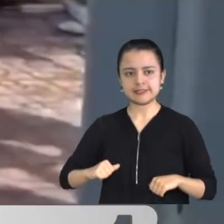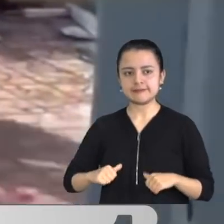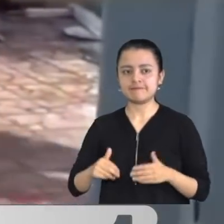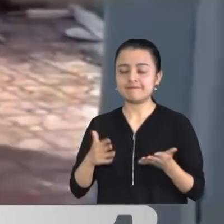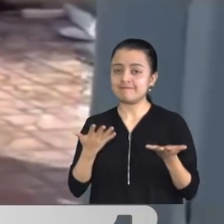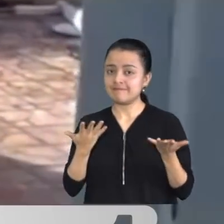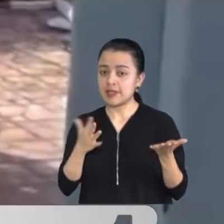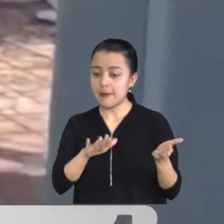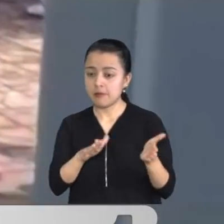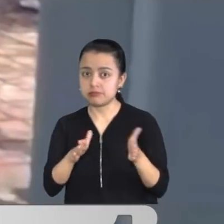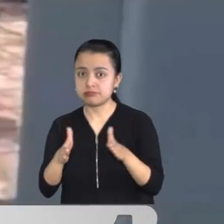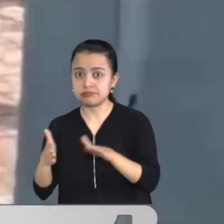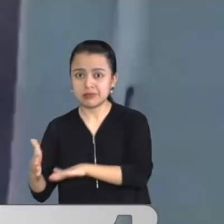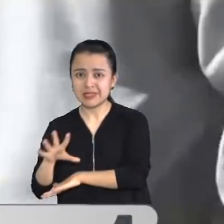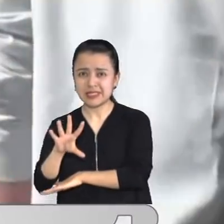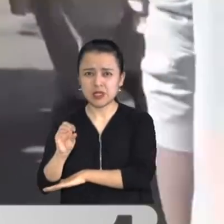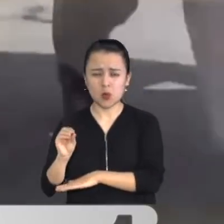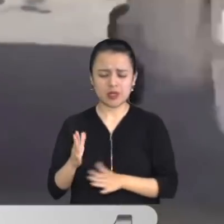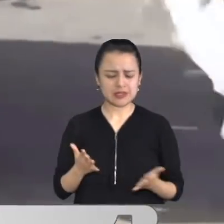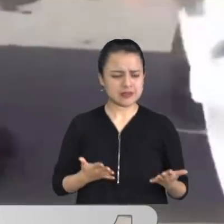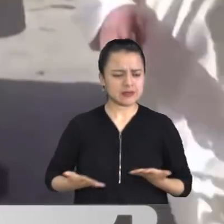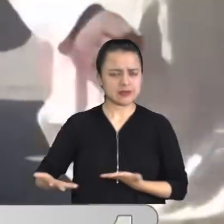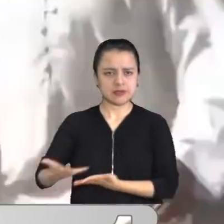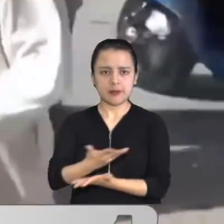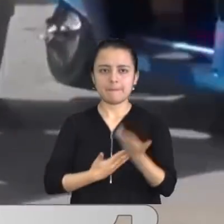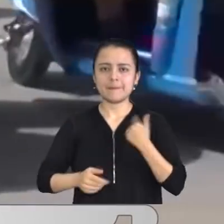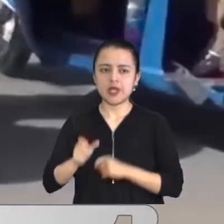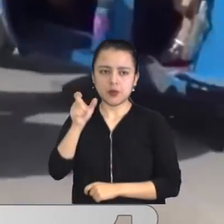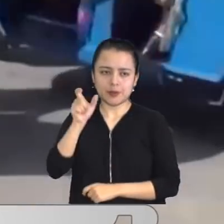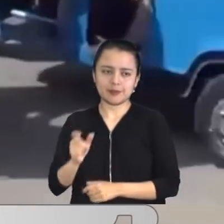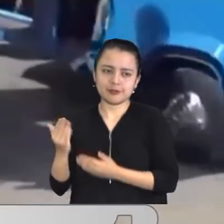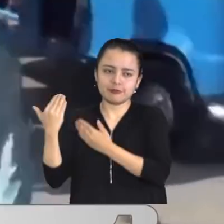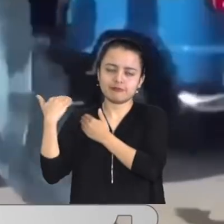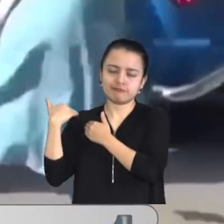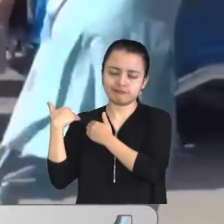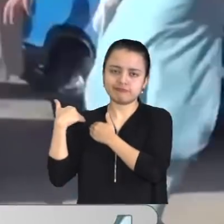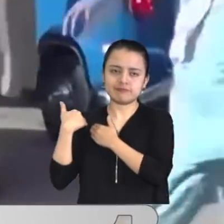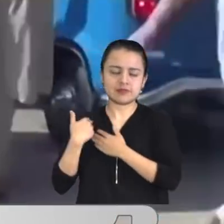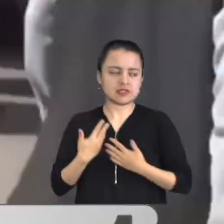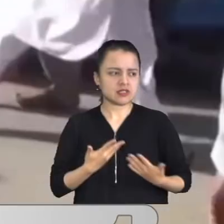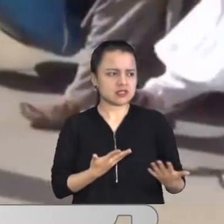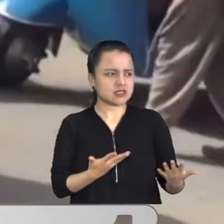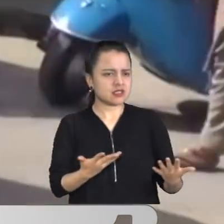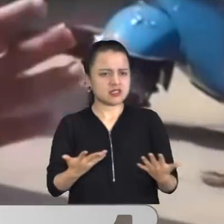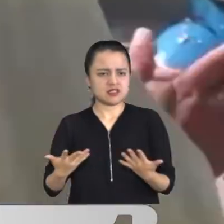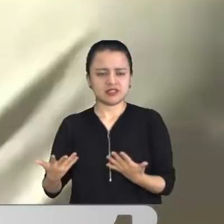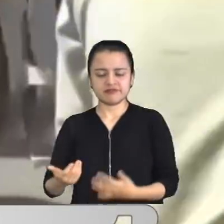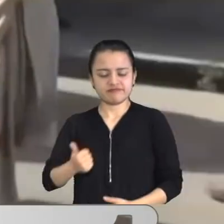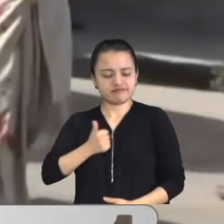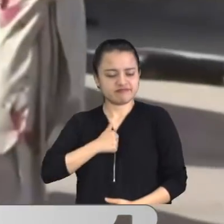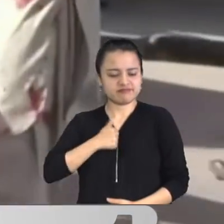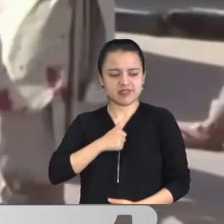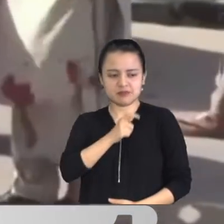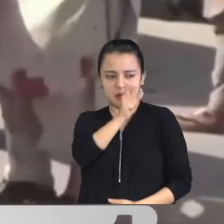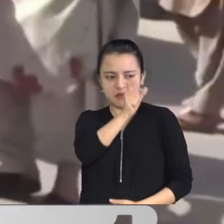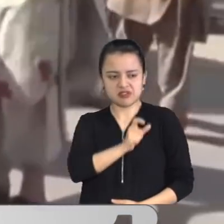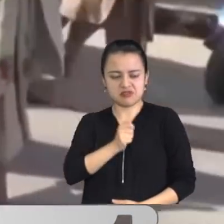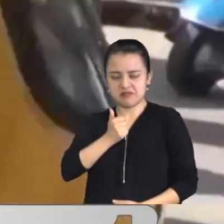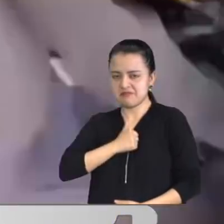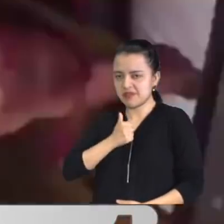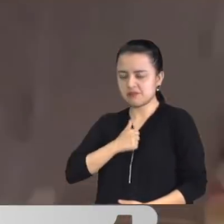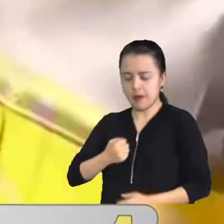talibanes, Matiullah Rouhani, quien está a cargo de la cultura y la información, dijo que la sangrienta explosión fue un atentado suicida.